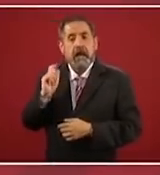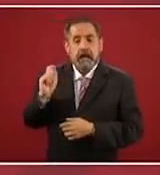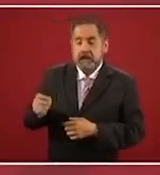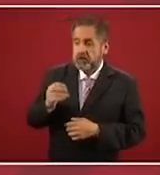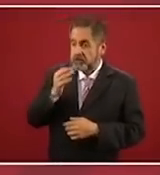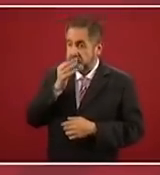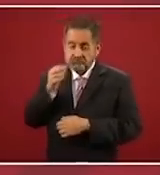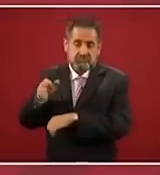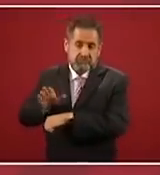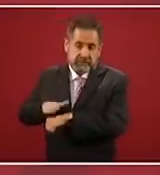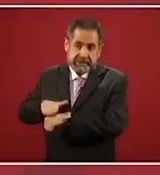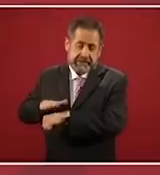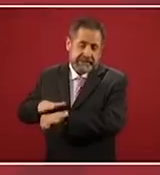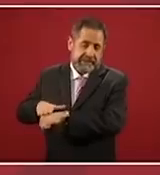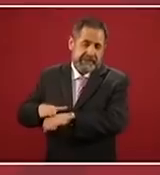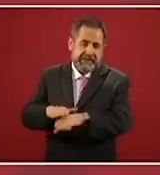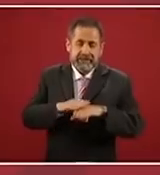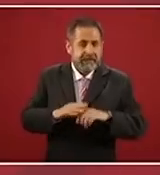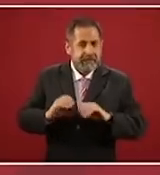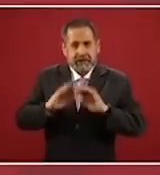mandando un mensaje claro,